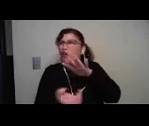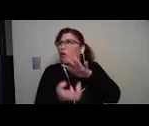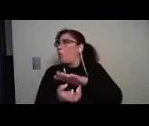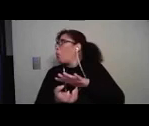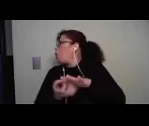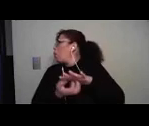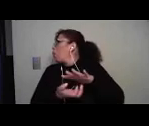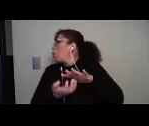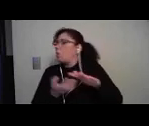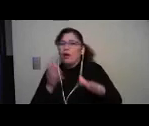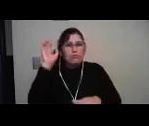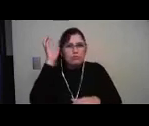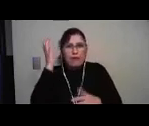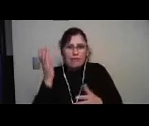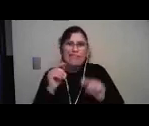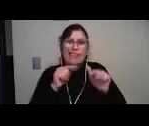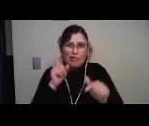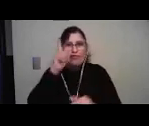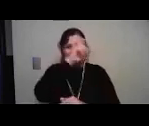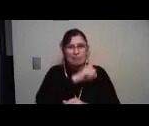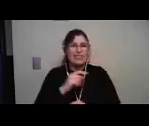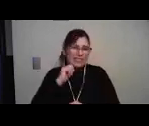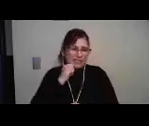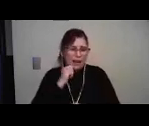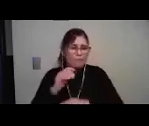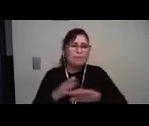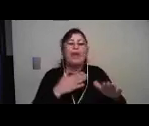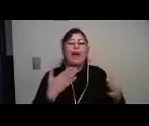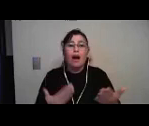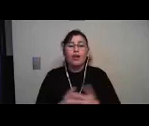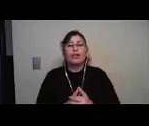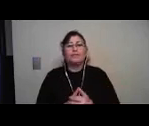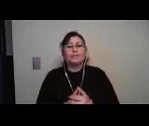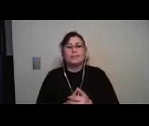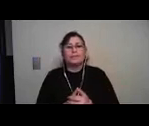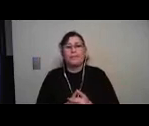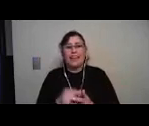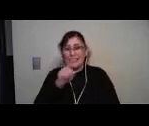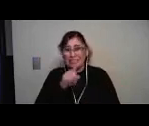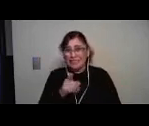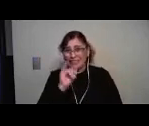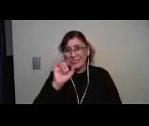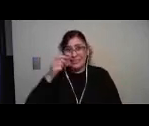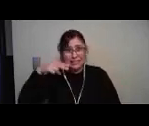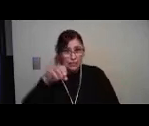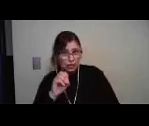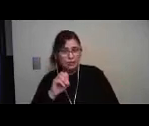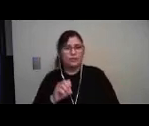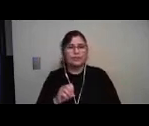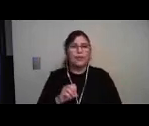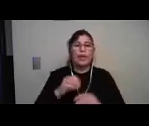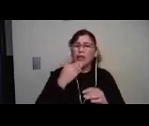Am, Dentro de los signos y síntomas que van a aparecer, es una aparición gradual, ¿cierto? Raramente muy